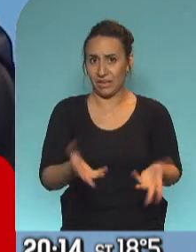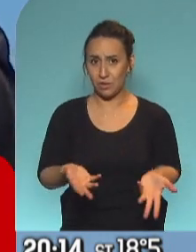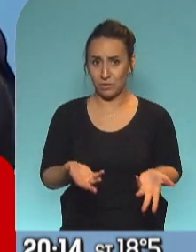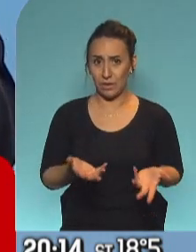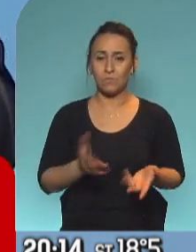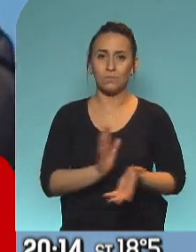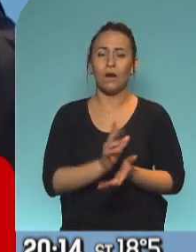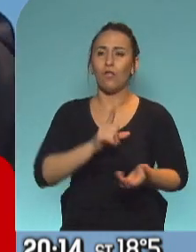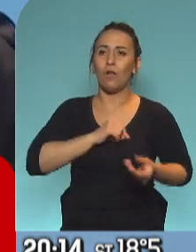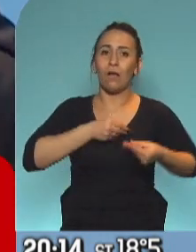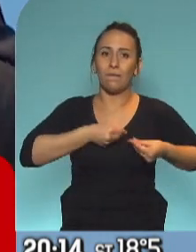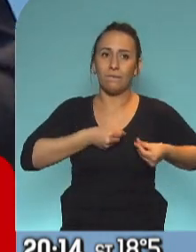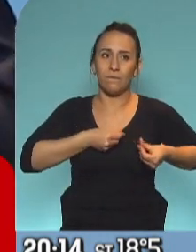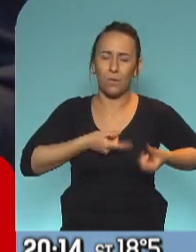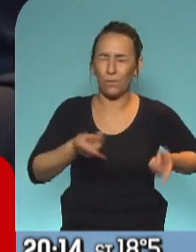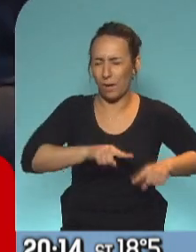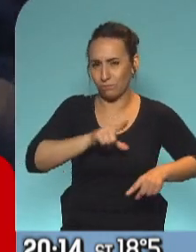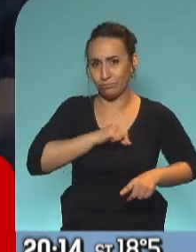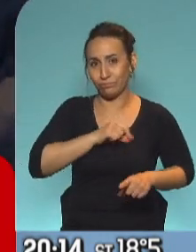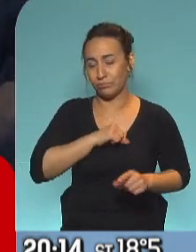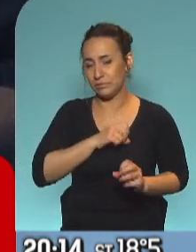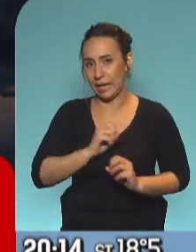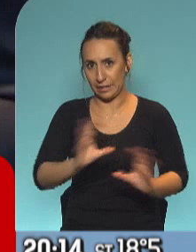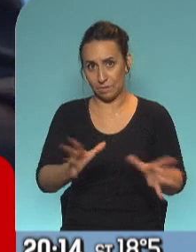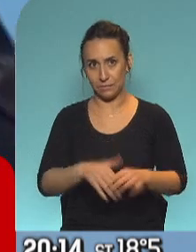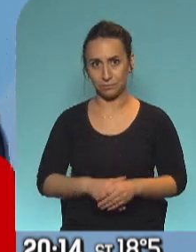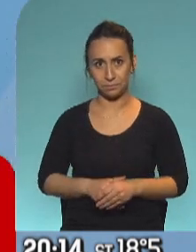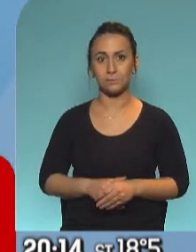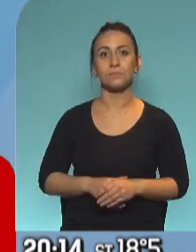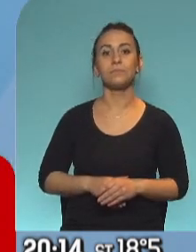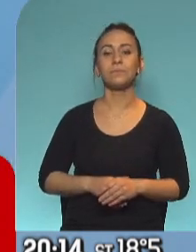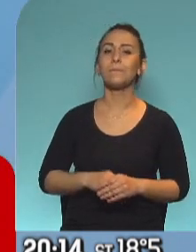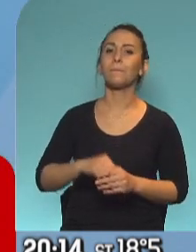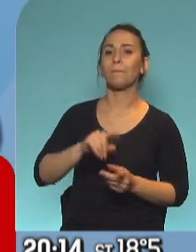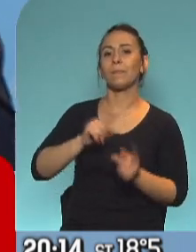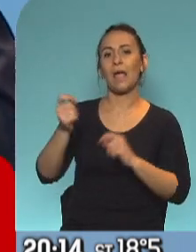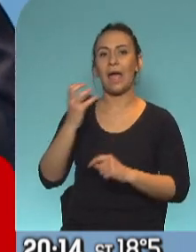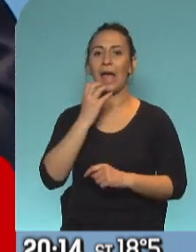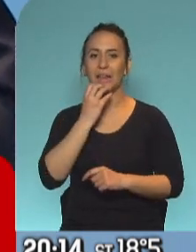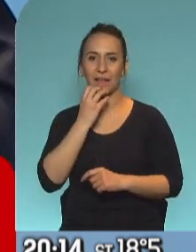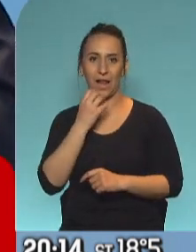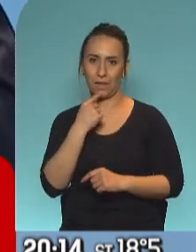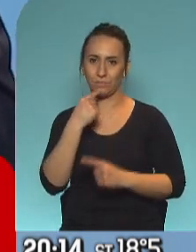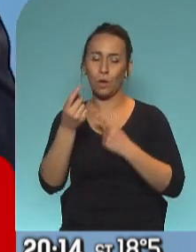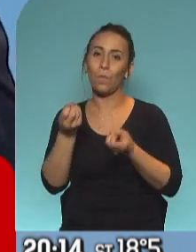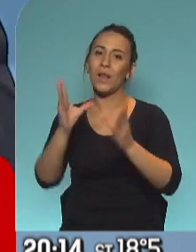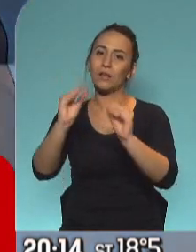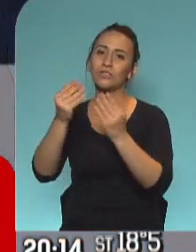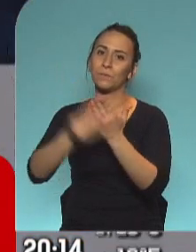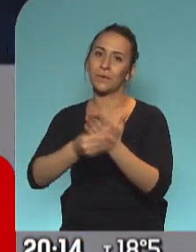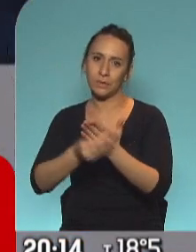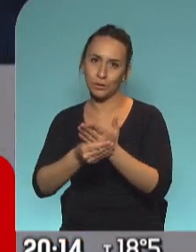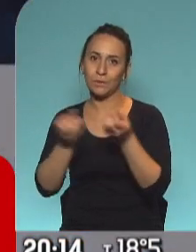remover el dolor de la peor manera posible, ¿no? Así que esto fue. Ariel, los está escuchando el ministro Agustín Rossi. Cómo no, gracias. Buenas noches, ministro. ¿Qué tipo